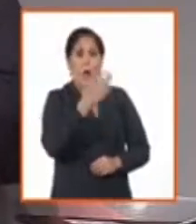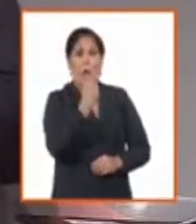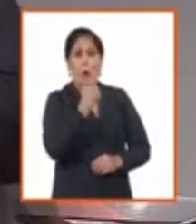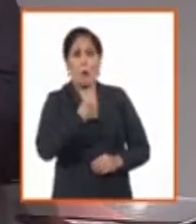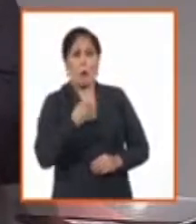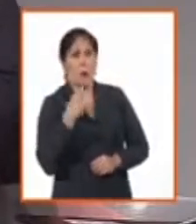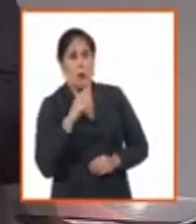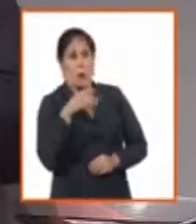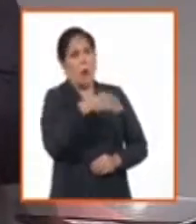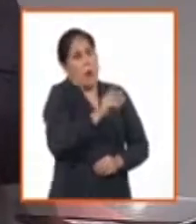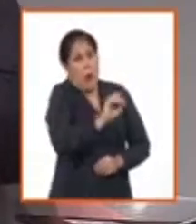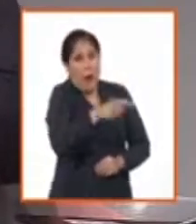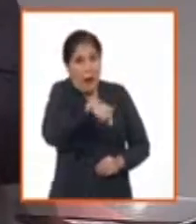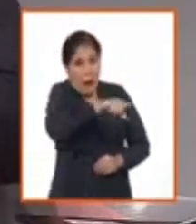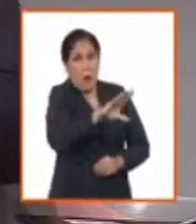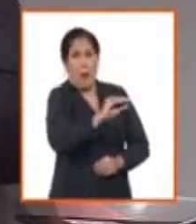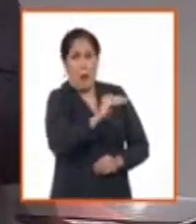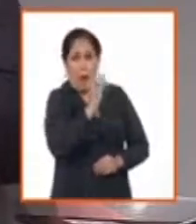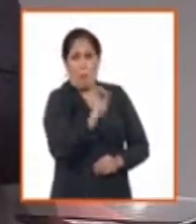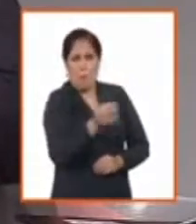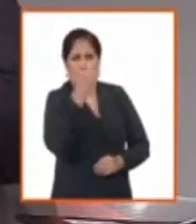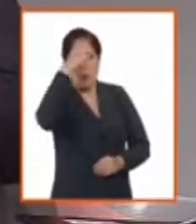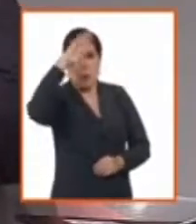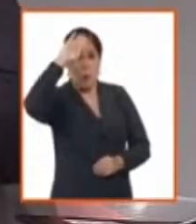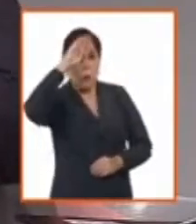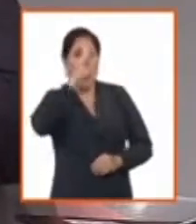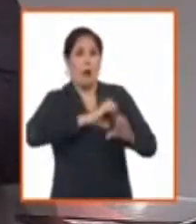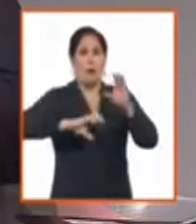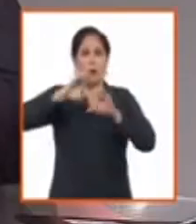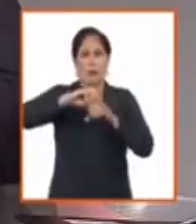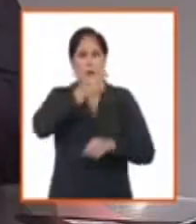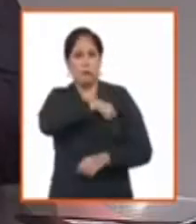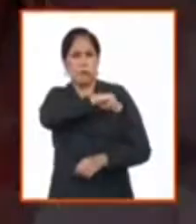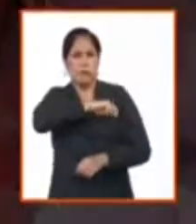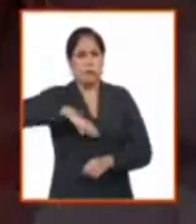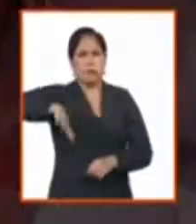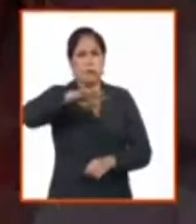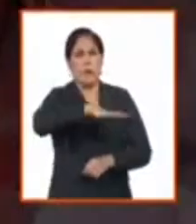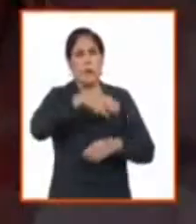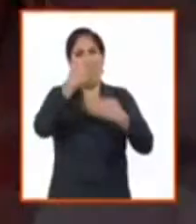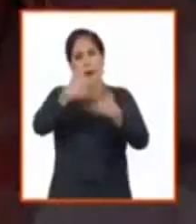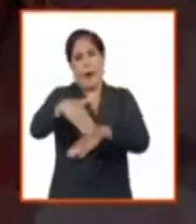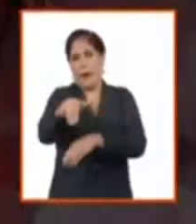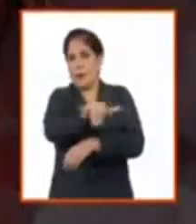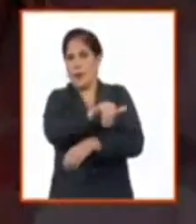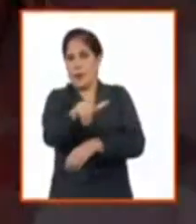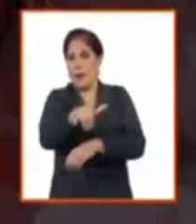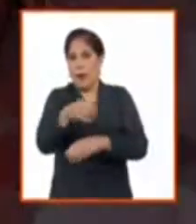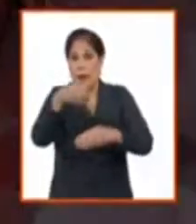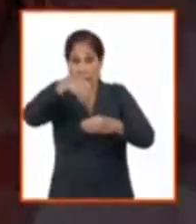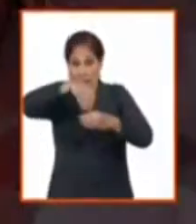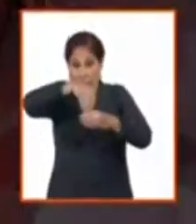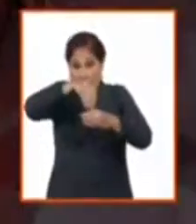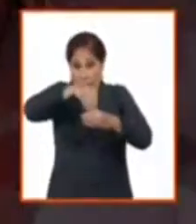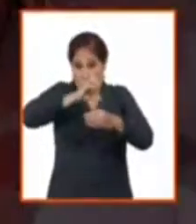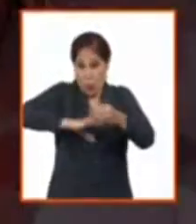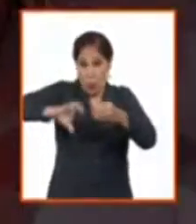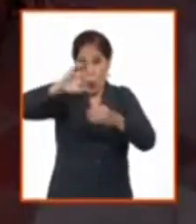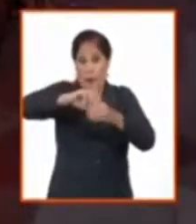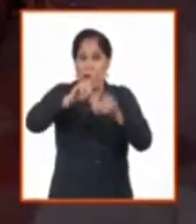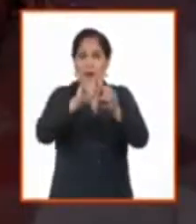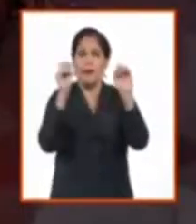en en la cumbre de los pueblos y no solamente en todo lo que sucedió en las calles sino también al interior de